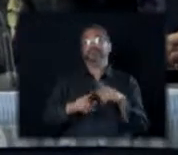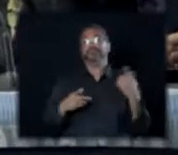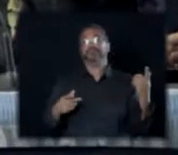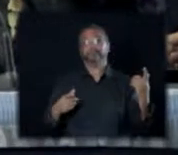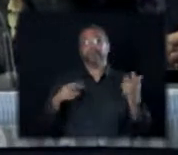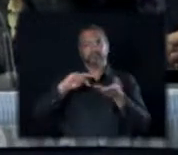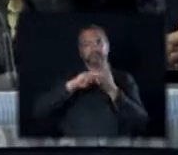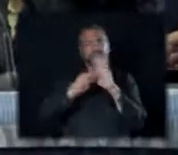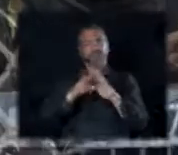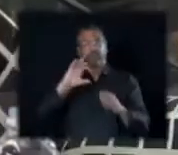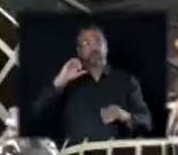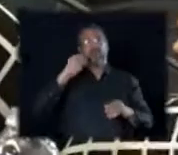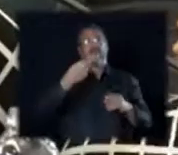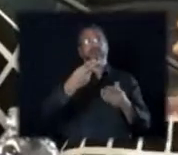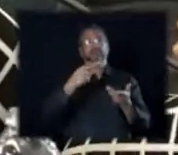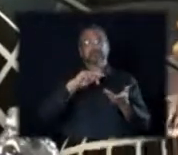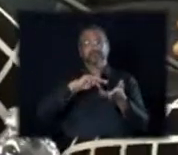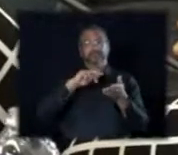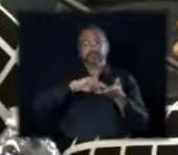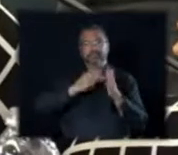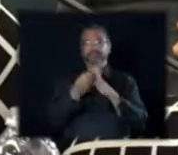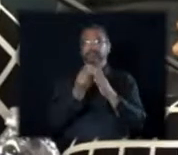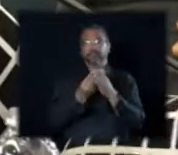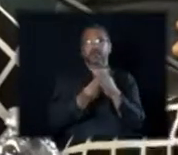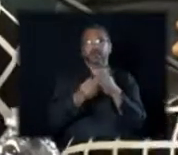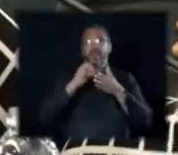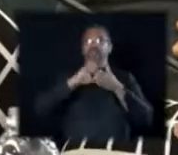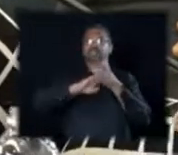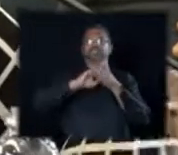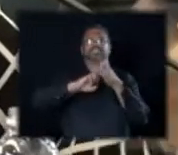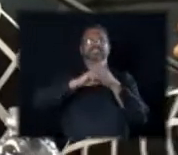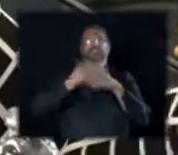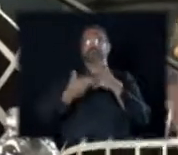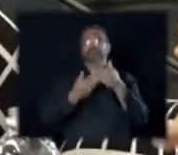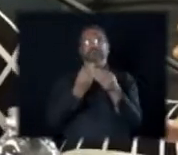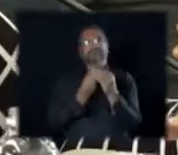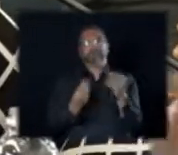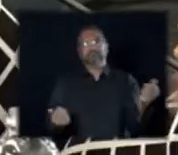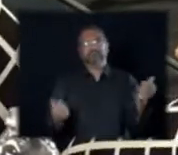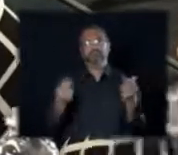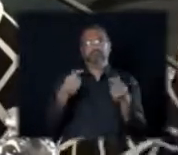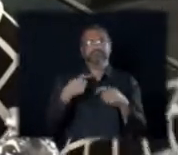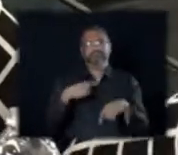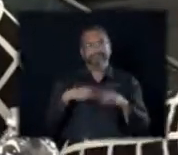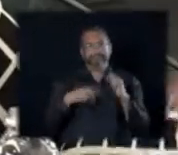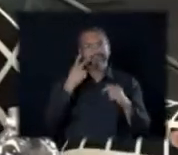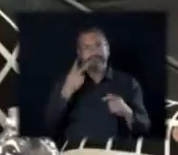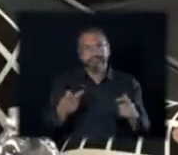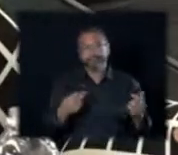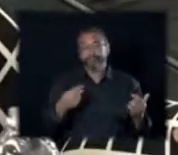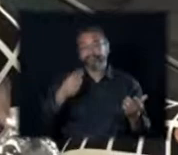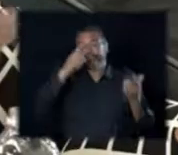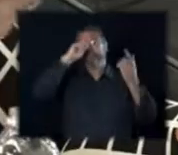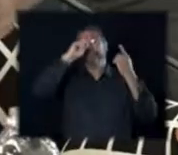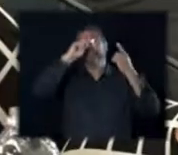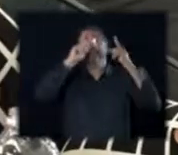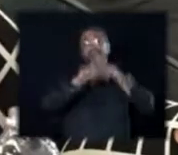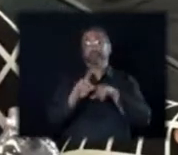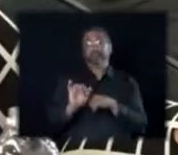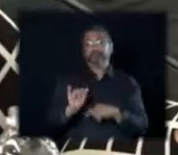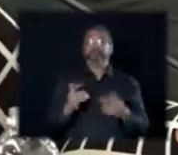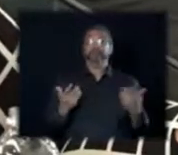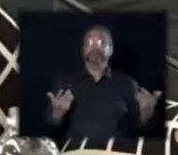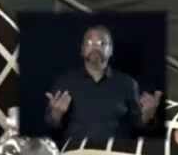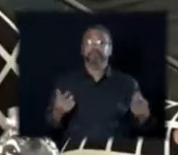acuerdo en que cuando hay poca liquidez, tenemos que buscar más visibilidad en todas esas cuentas.